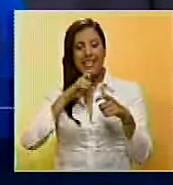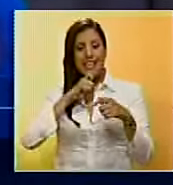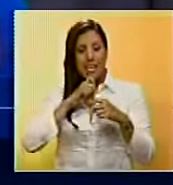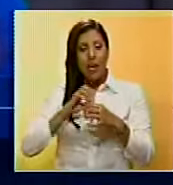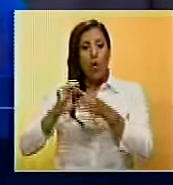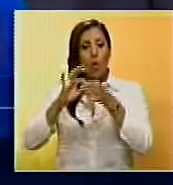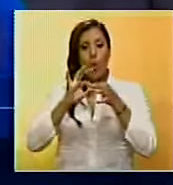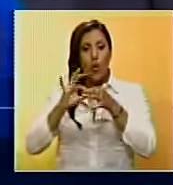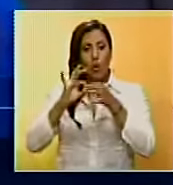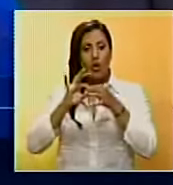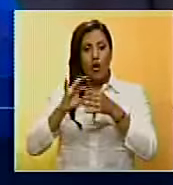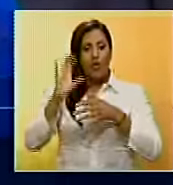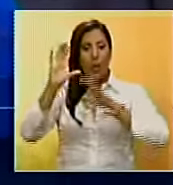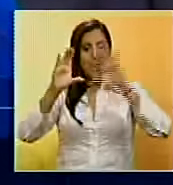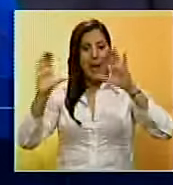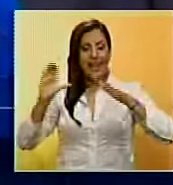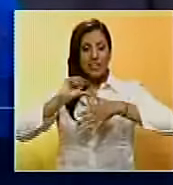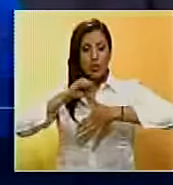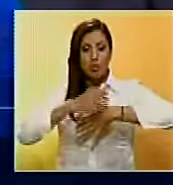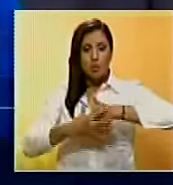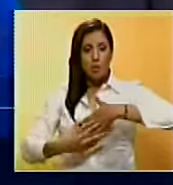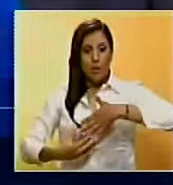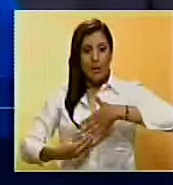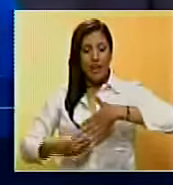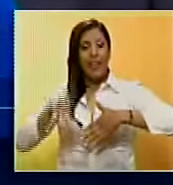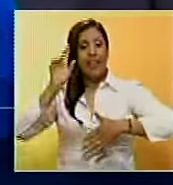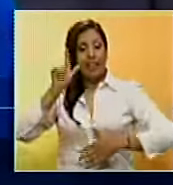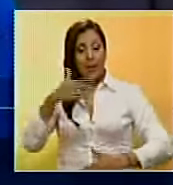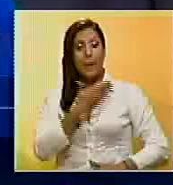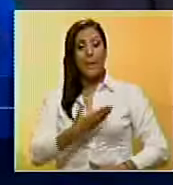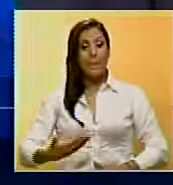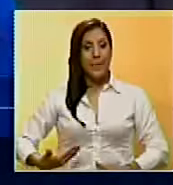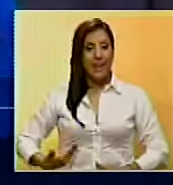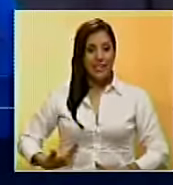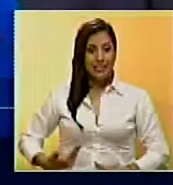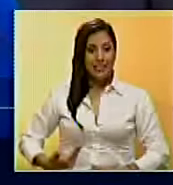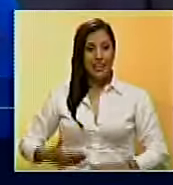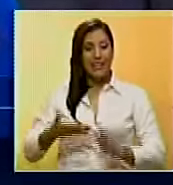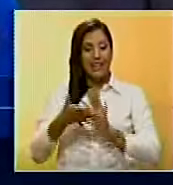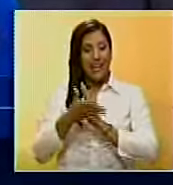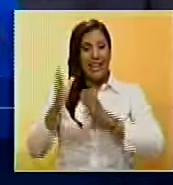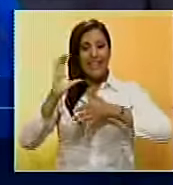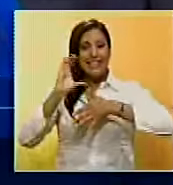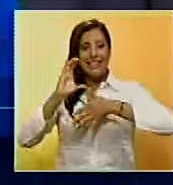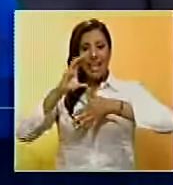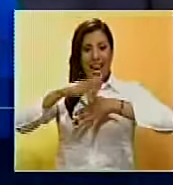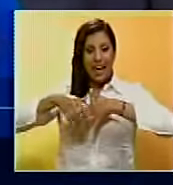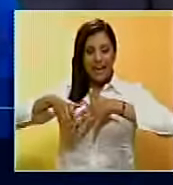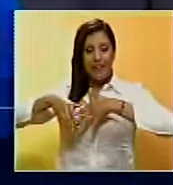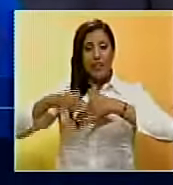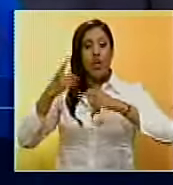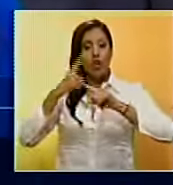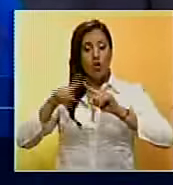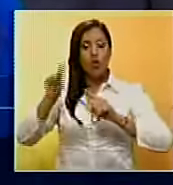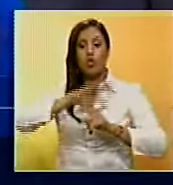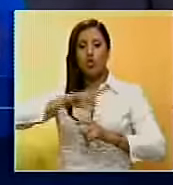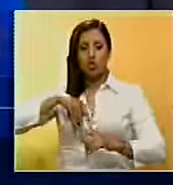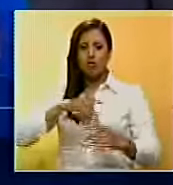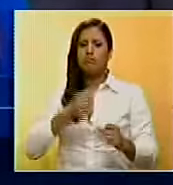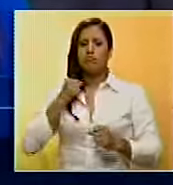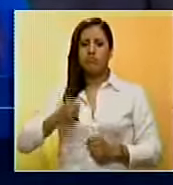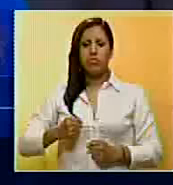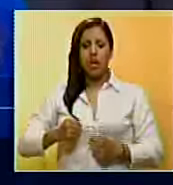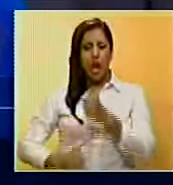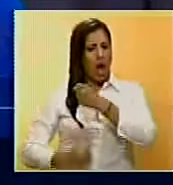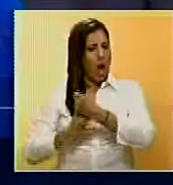Unión de Naciones Suramericanas, con la presidencia pro tempore de la CELAC, y han ratificado su posición